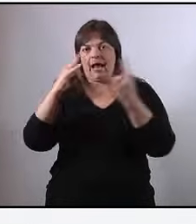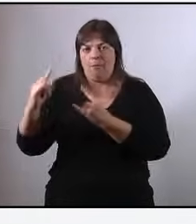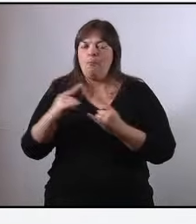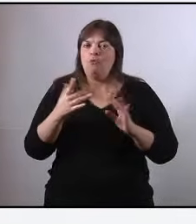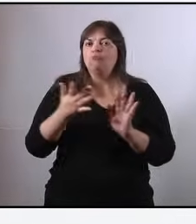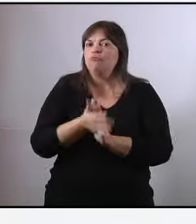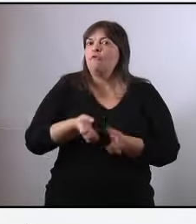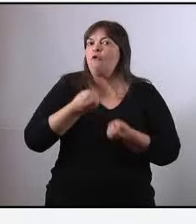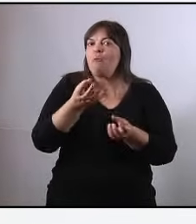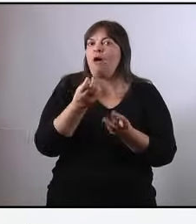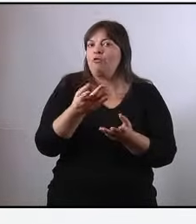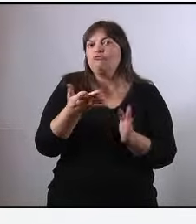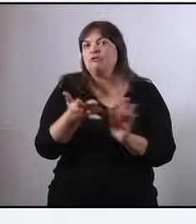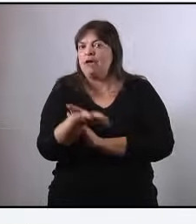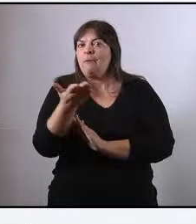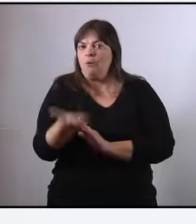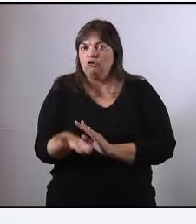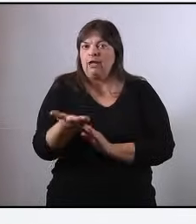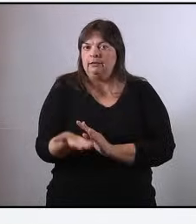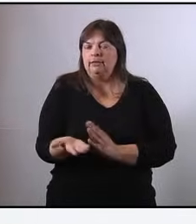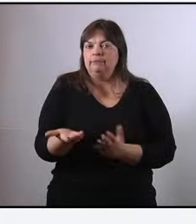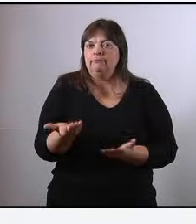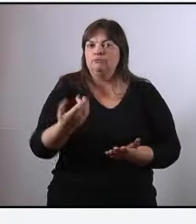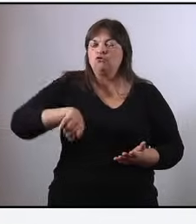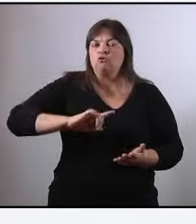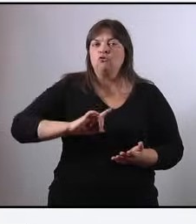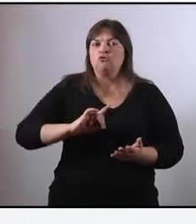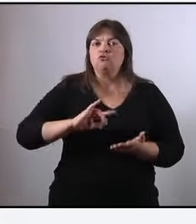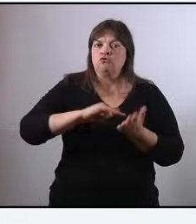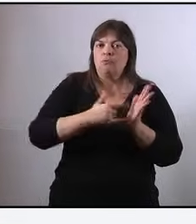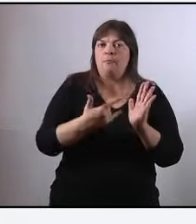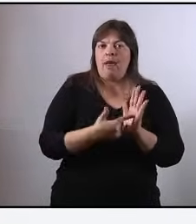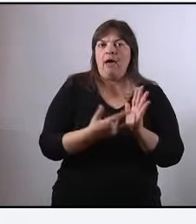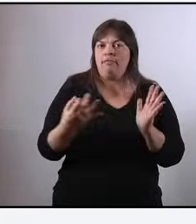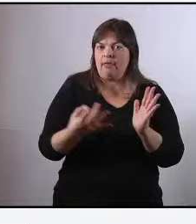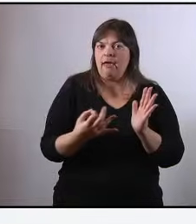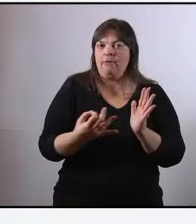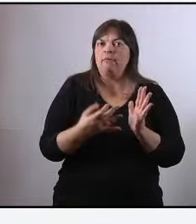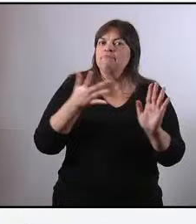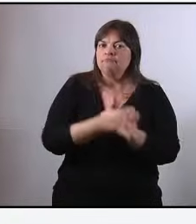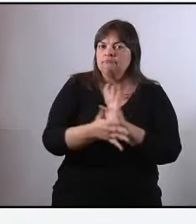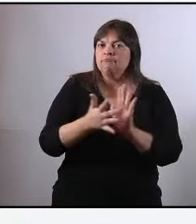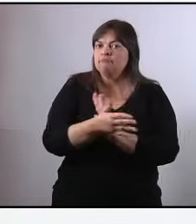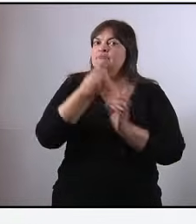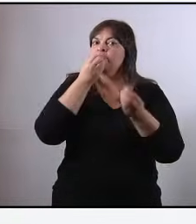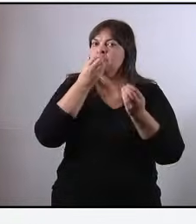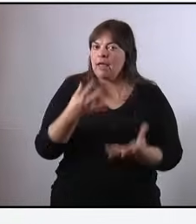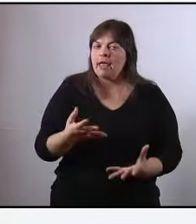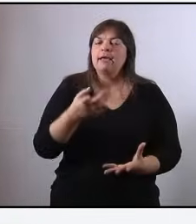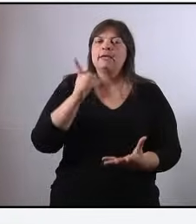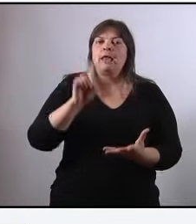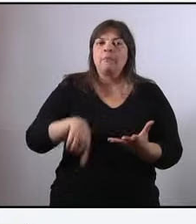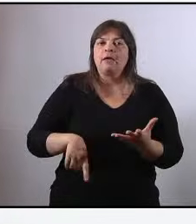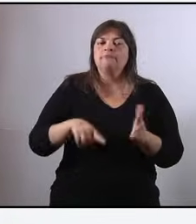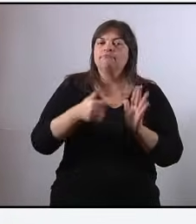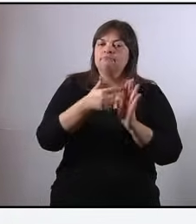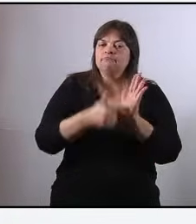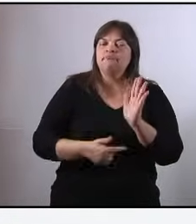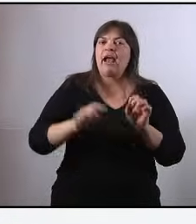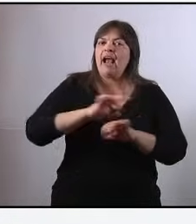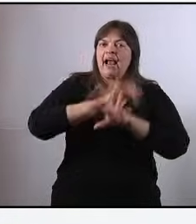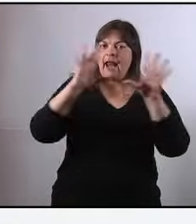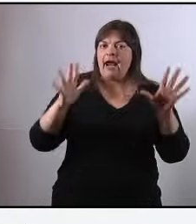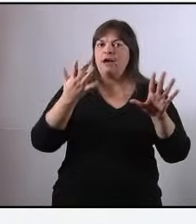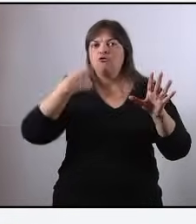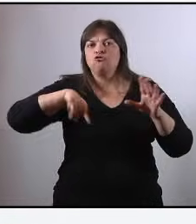a todos de la importancia de contar con un plan que esté bien definido y que aclare cómo tenemos que